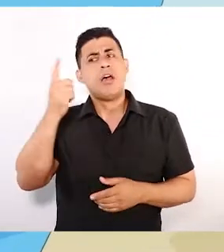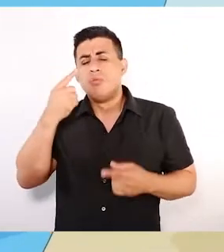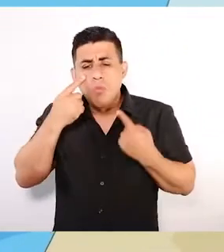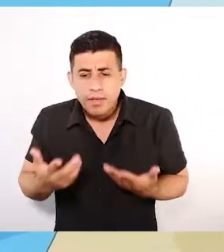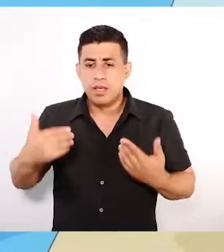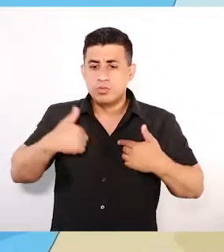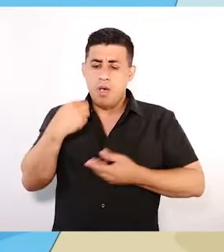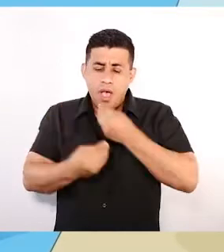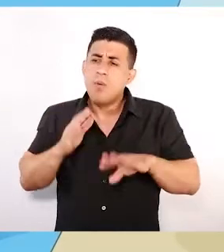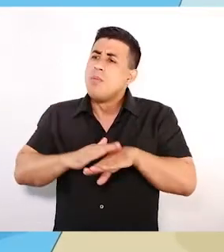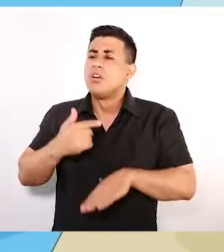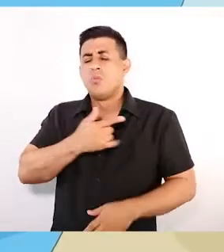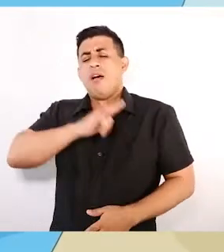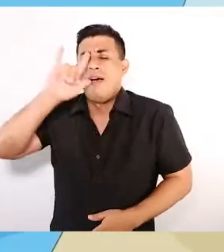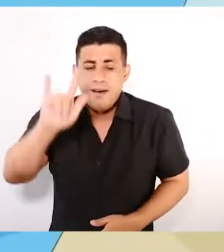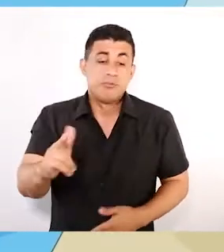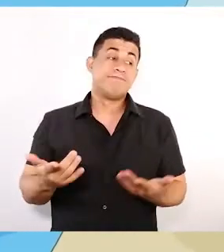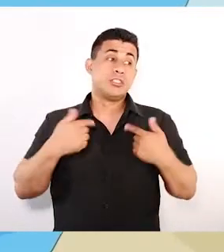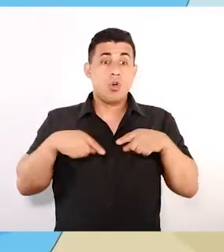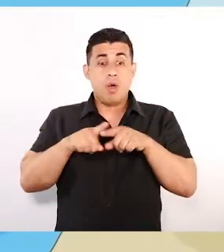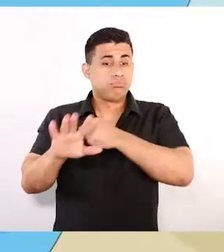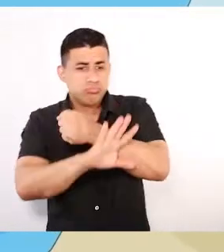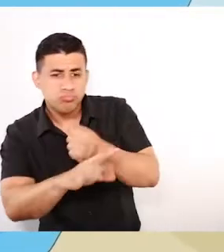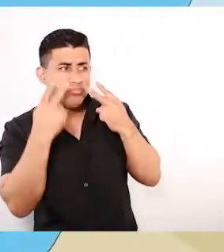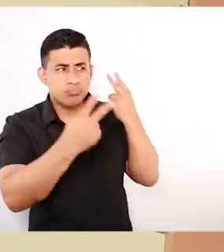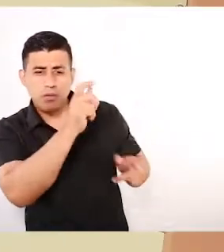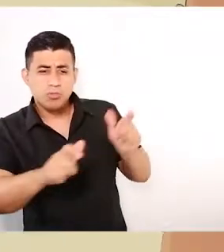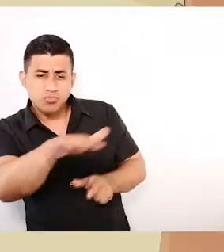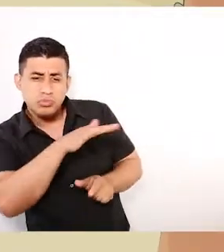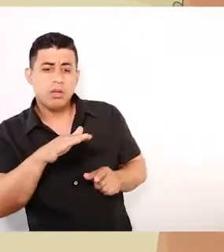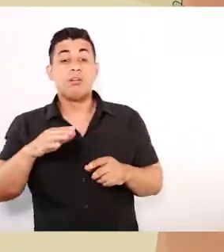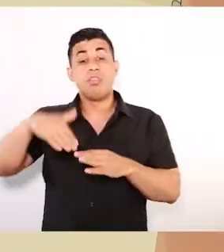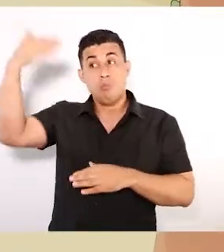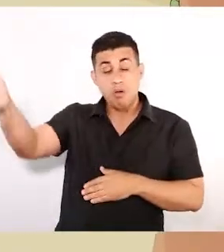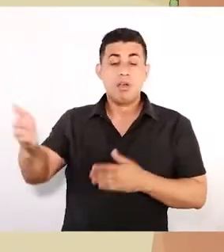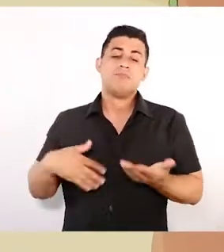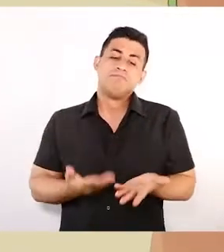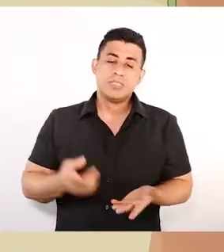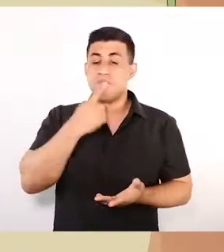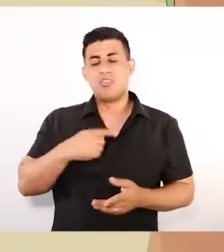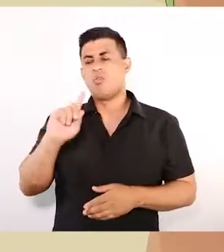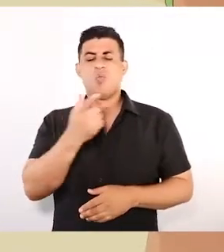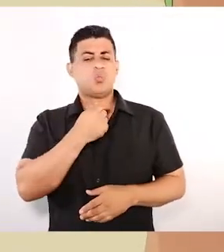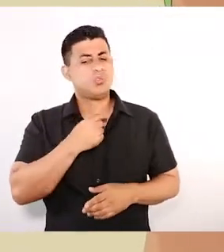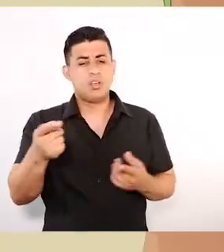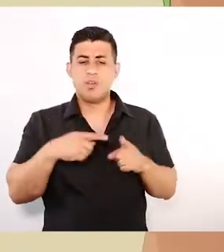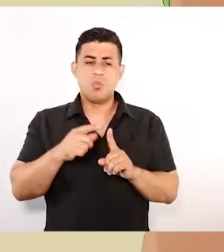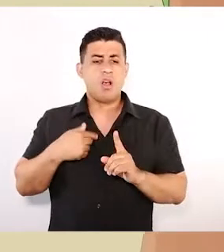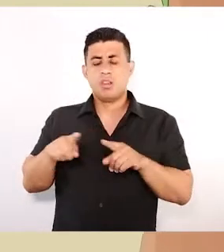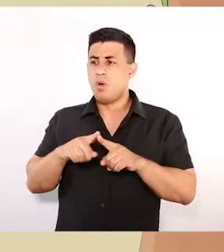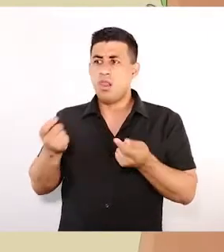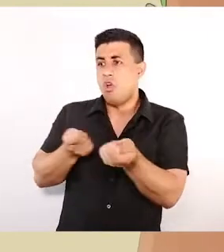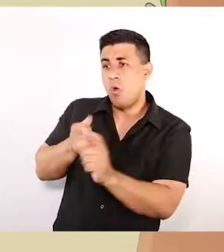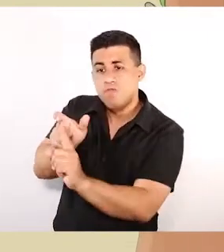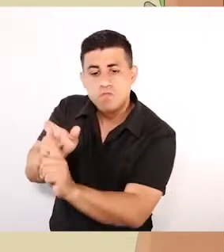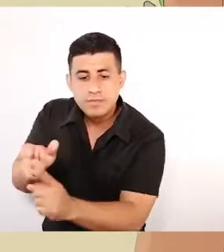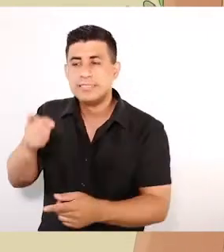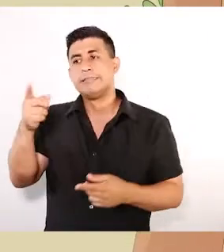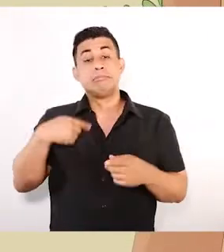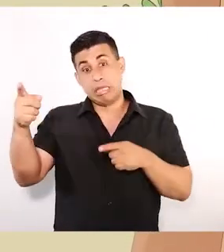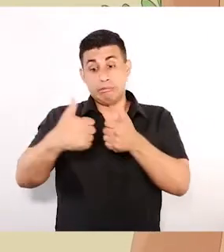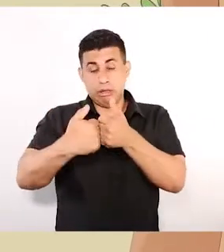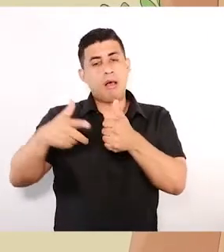de los demás. Después de eso, ella me dijo que no le gustaba cómo la estaba tratando y que se sentía